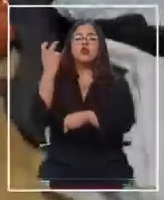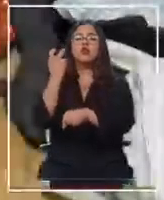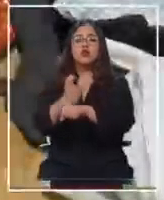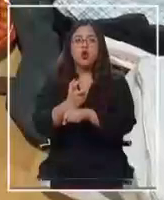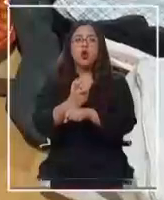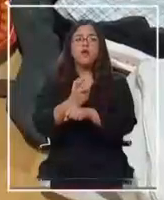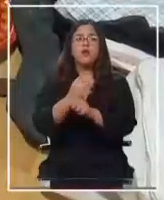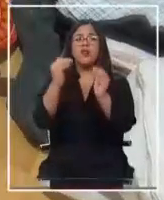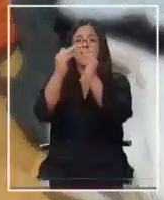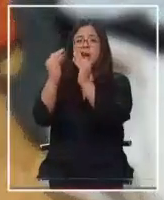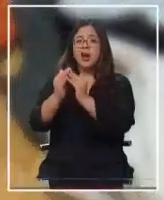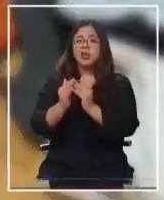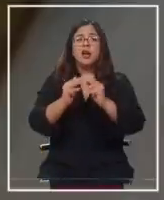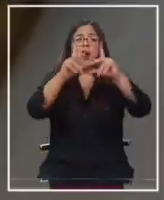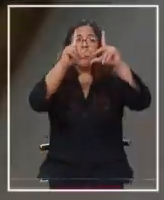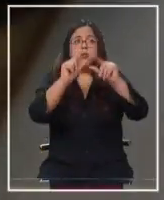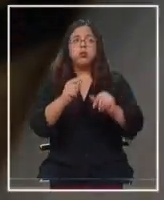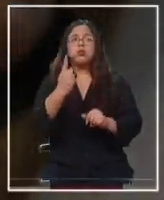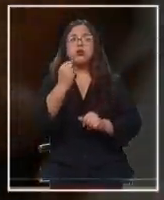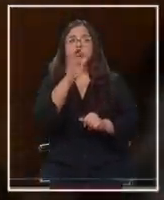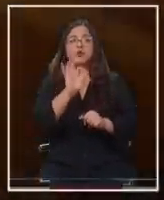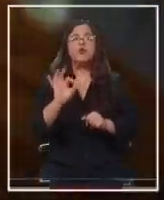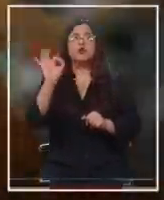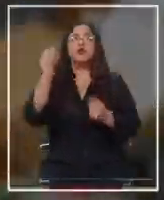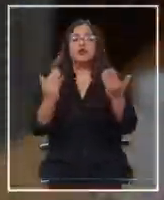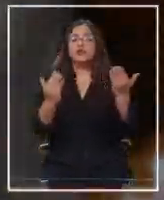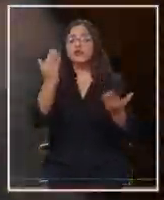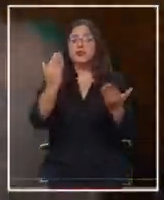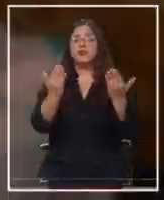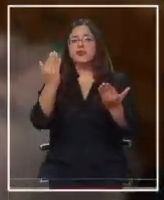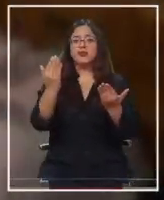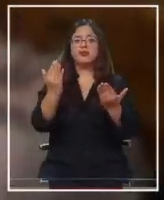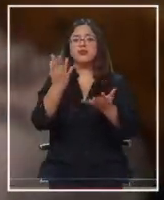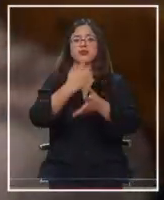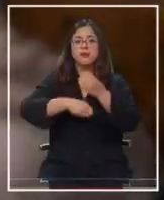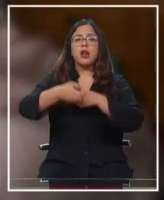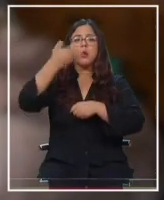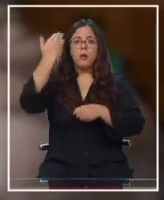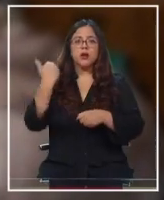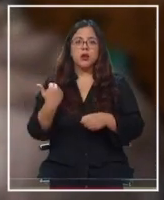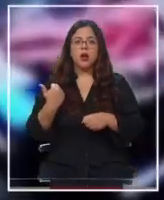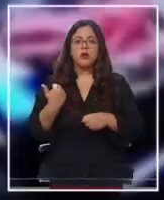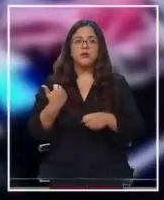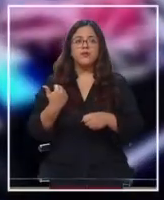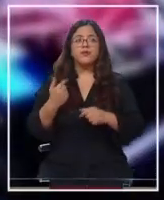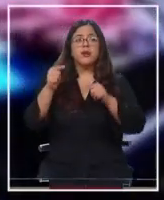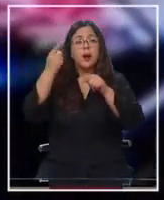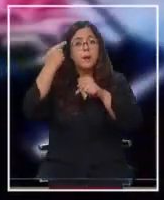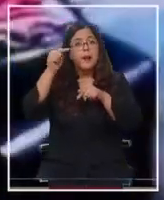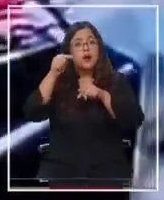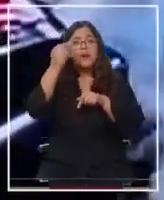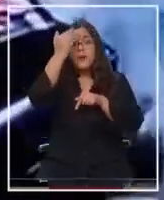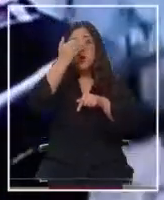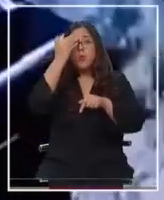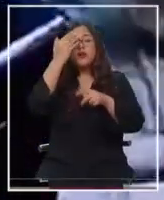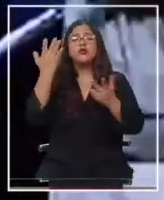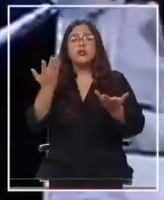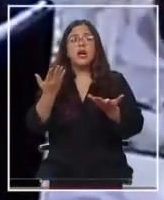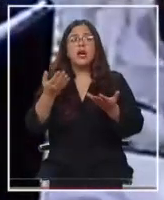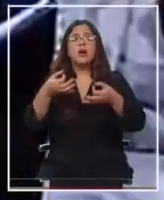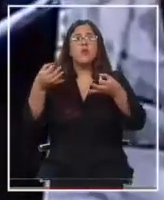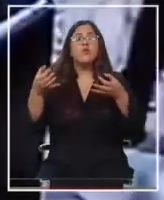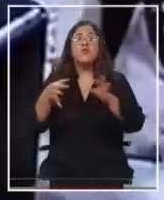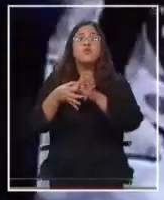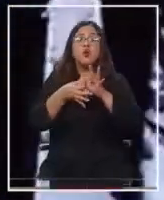en lugar habitado ha bajado un 11% en comparación al mismo periodo del año anterior, la preocupación se ha instalado debido a